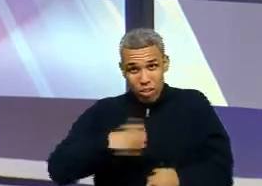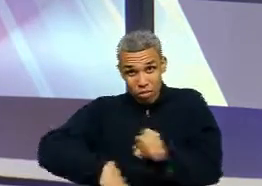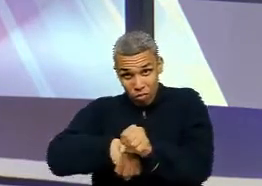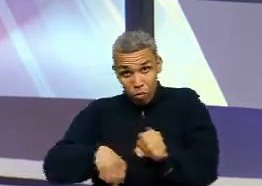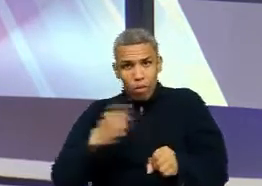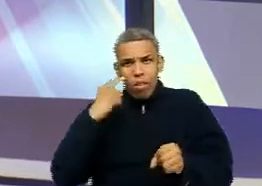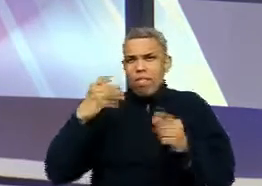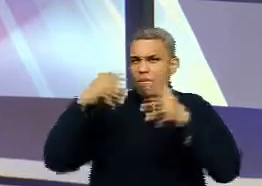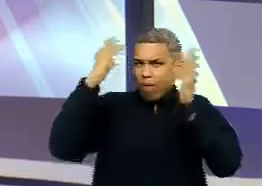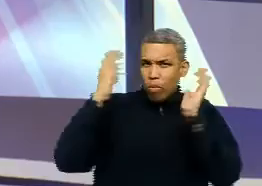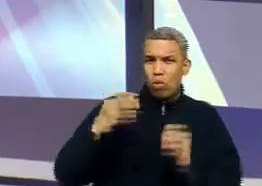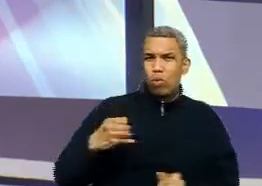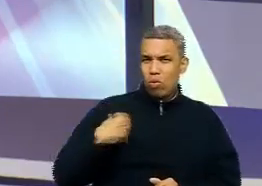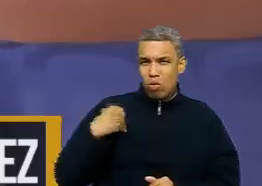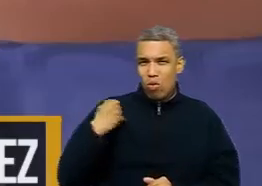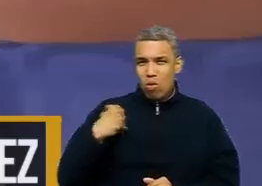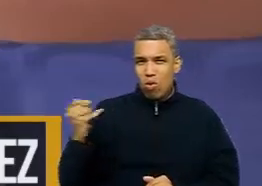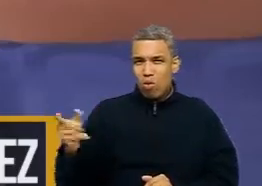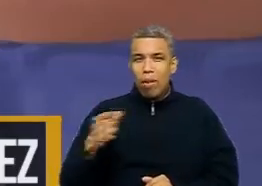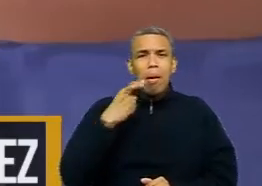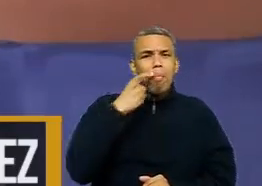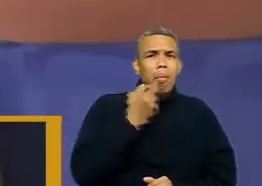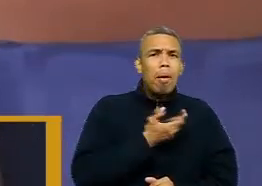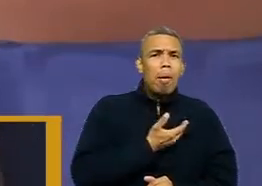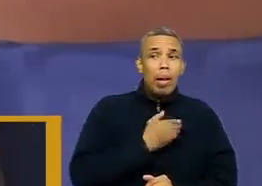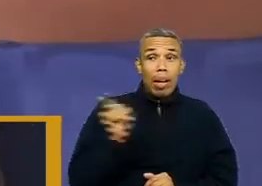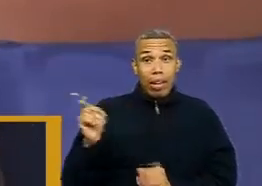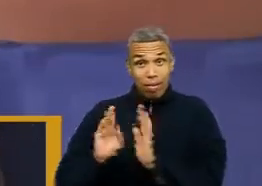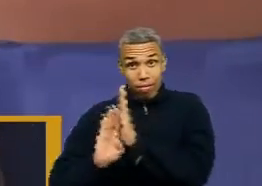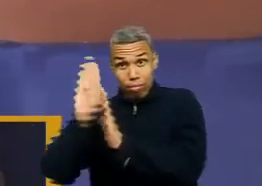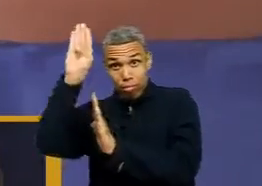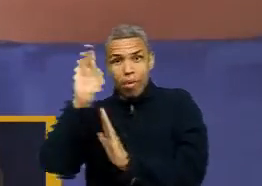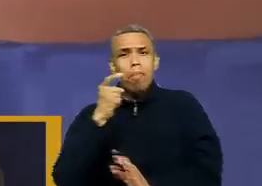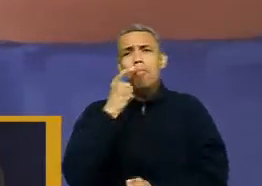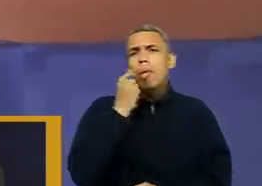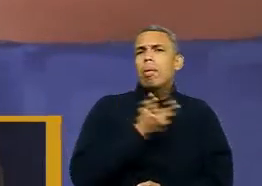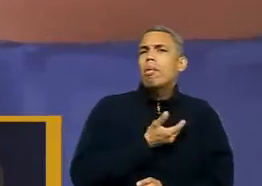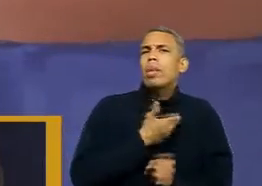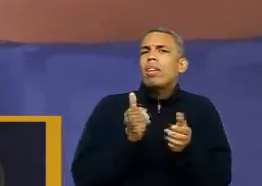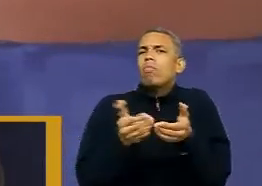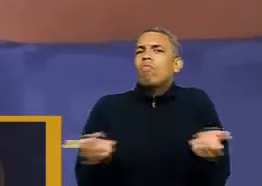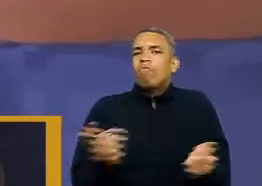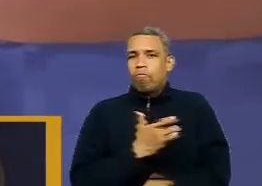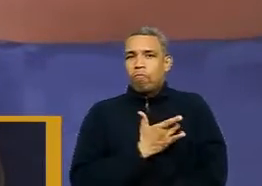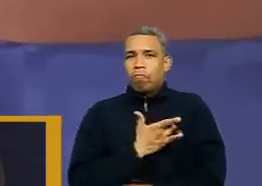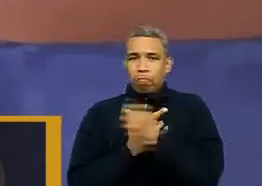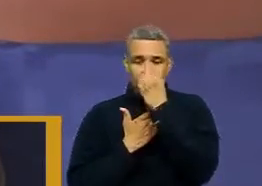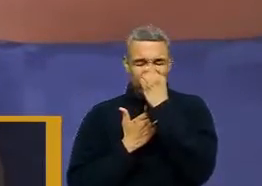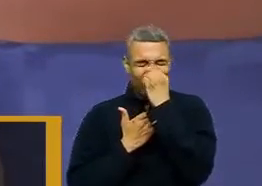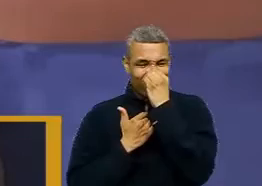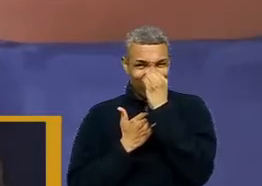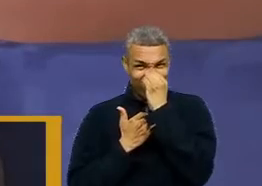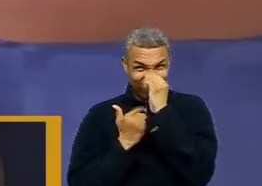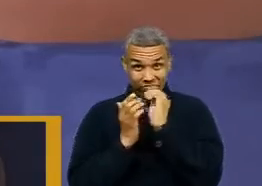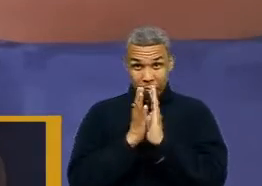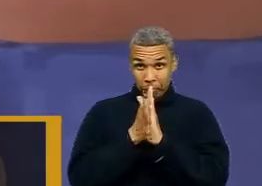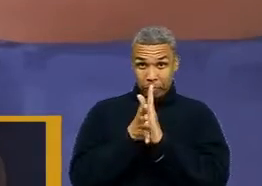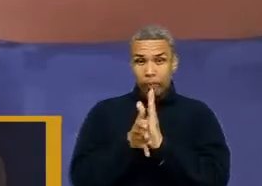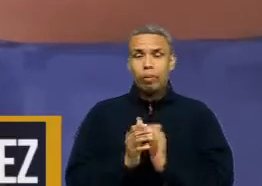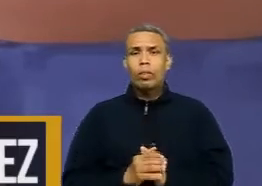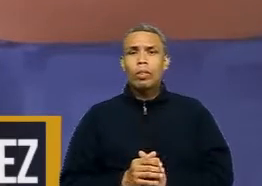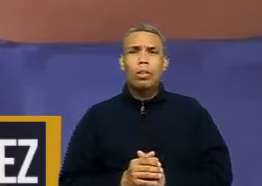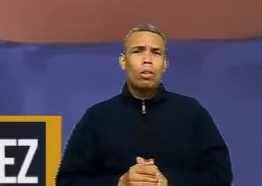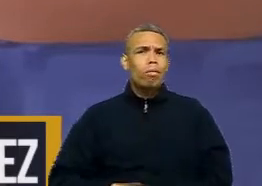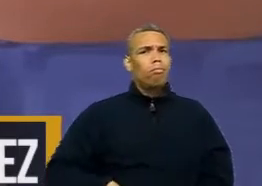colombiano. Sí, claro, orgulloso y mejor dicho,